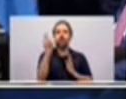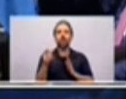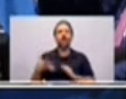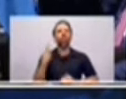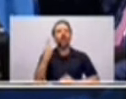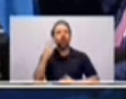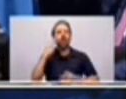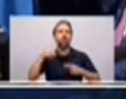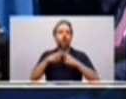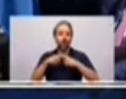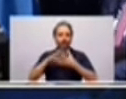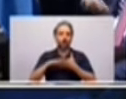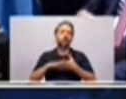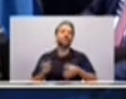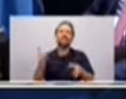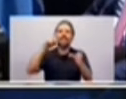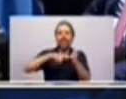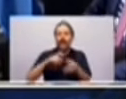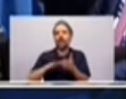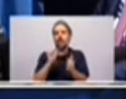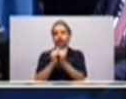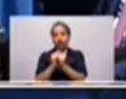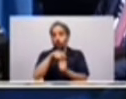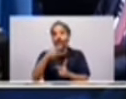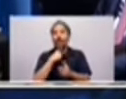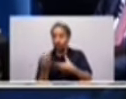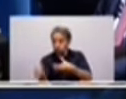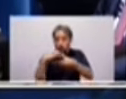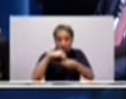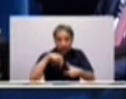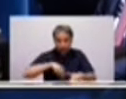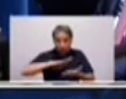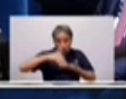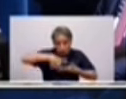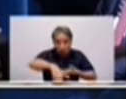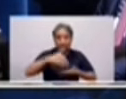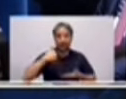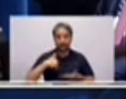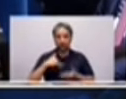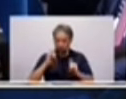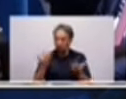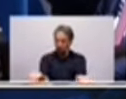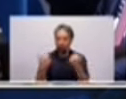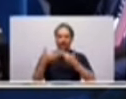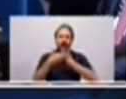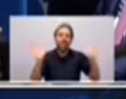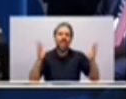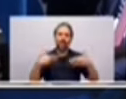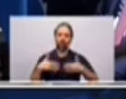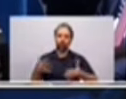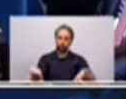Evidentemente no a todos les duele de la misma manera. La frazada en este país no es corta para todos. Y me da la impresión de que